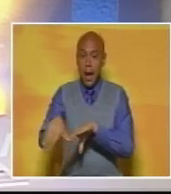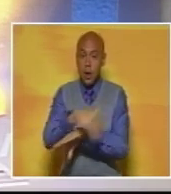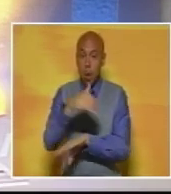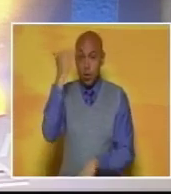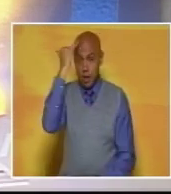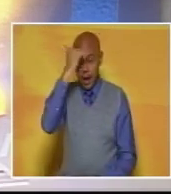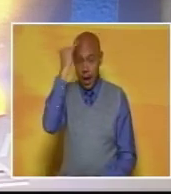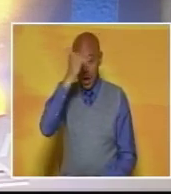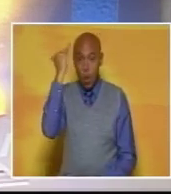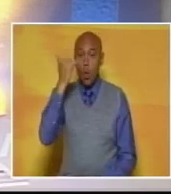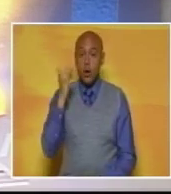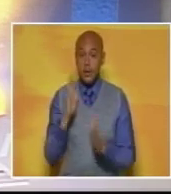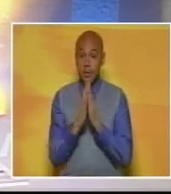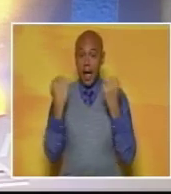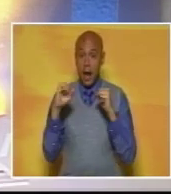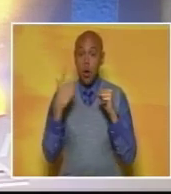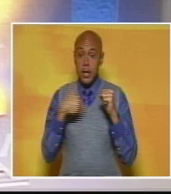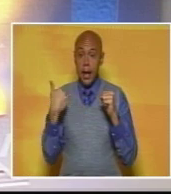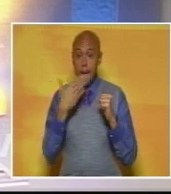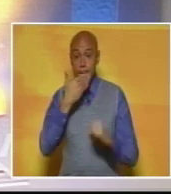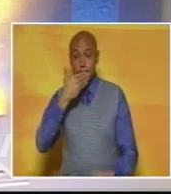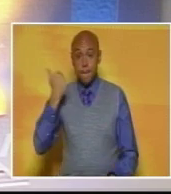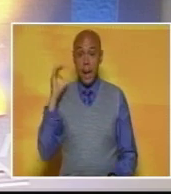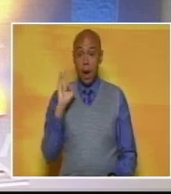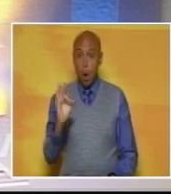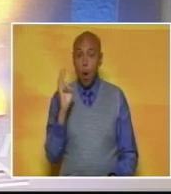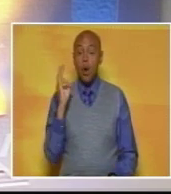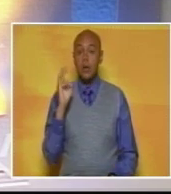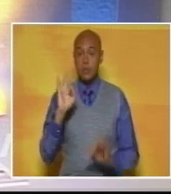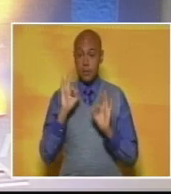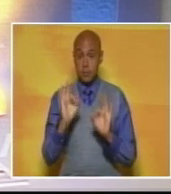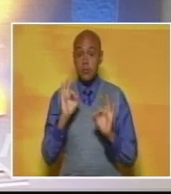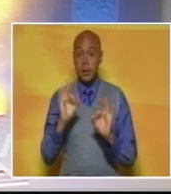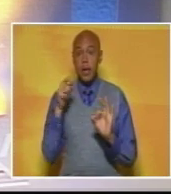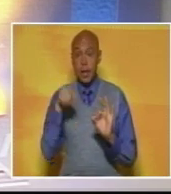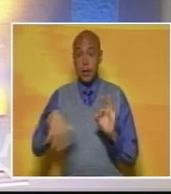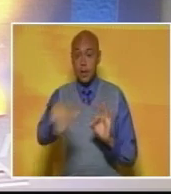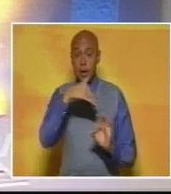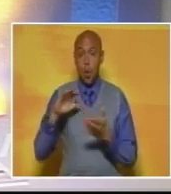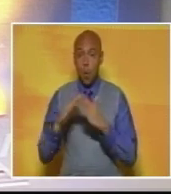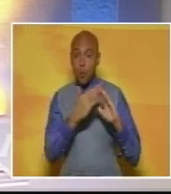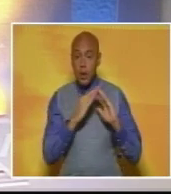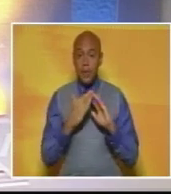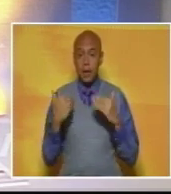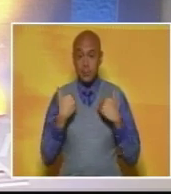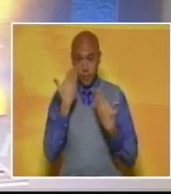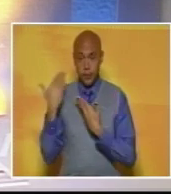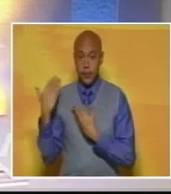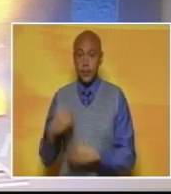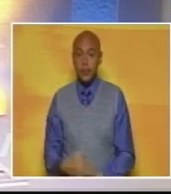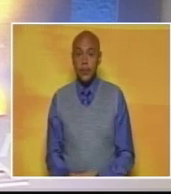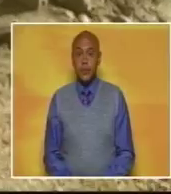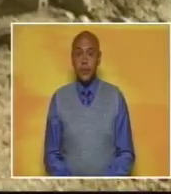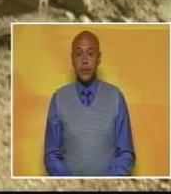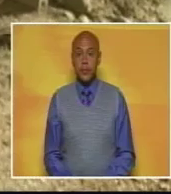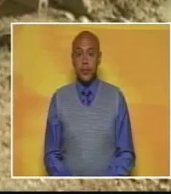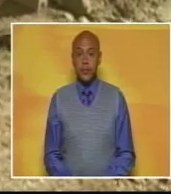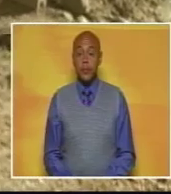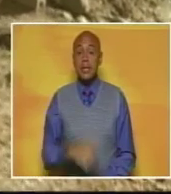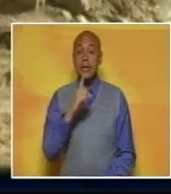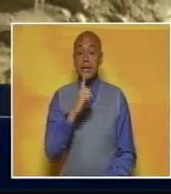Carlos. Aseguran que esto permitirá mejorar las fallas en la comunidad. Héctor González nos tiene la información.